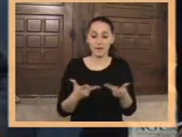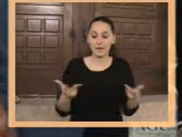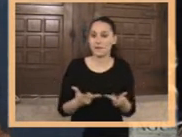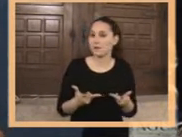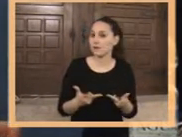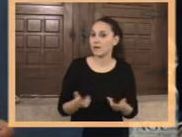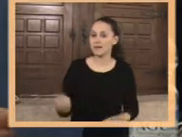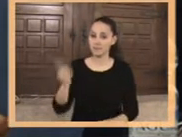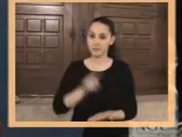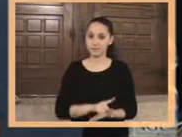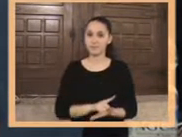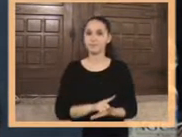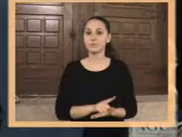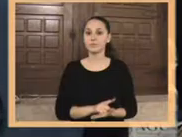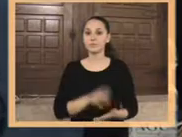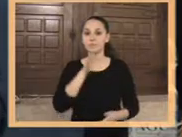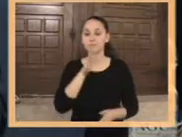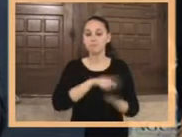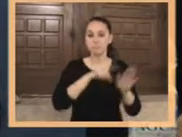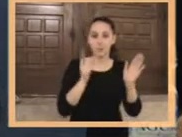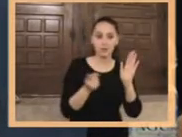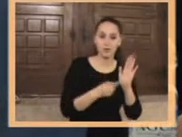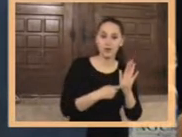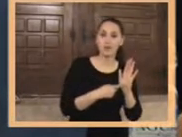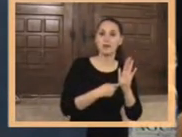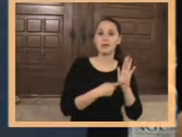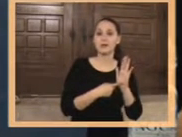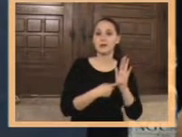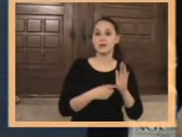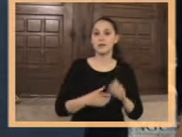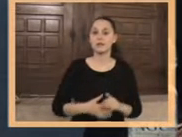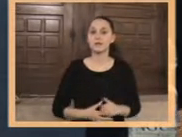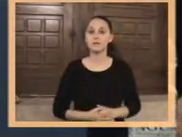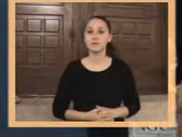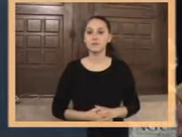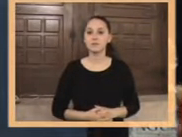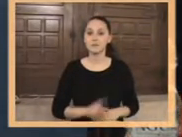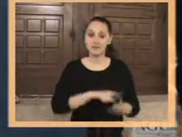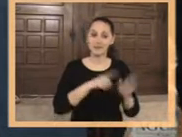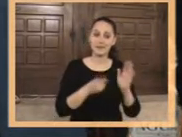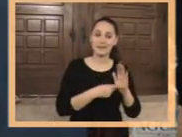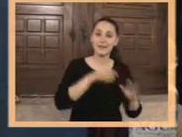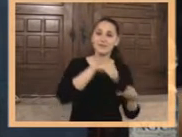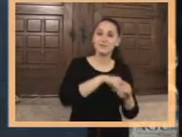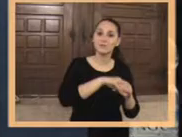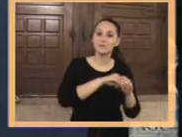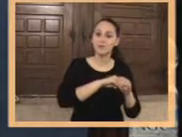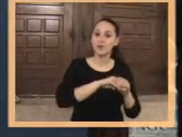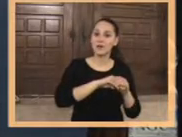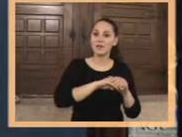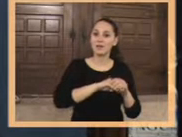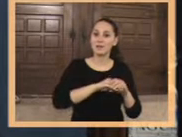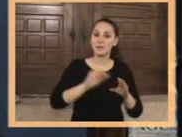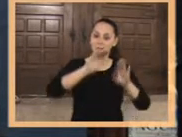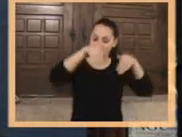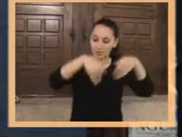ha realizado en ese anteproyecto de ley de medidas tributarias, patrimoniales, financieras y administrativas, donde se vuelve a recuperar la consideración de